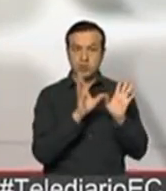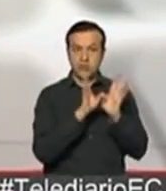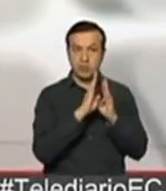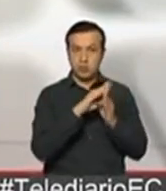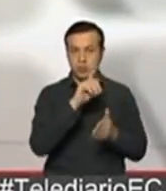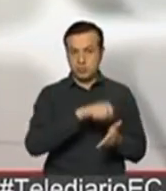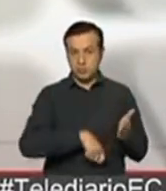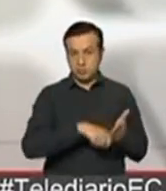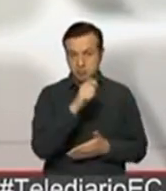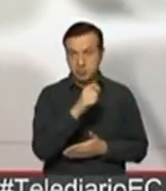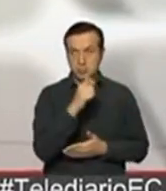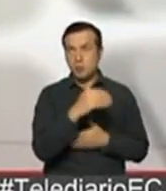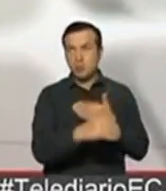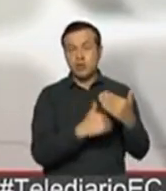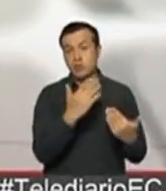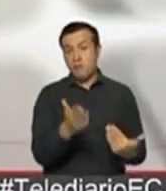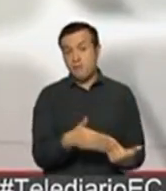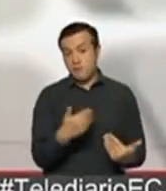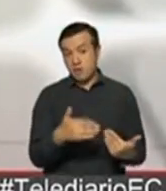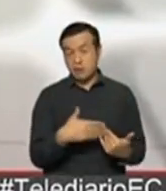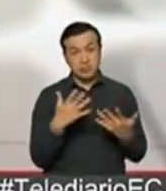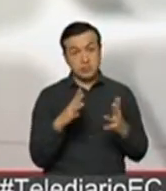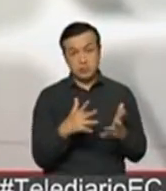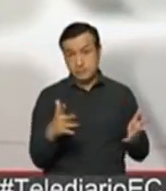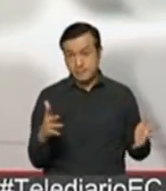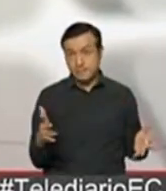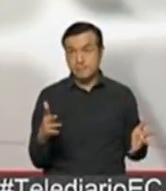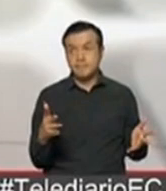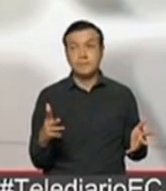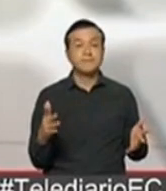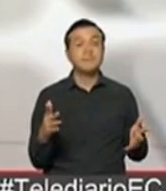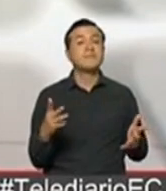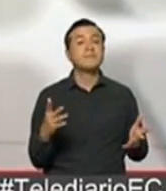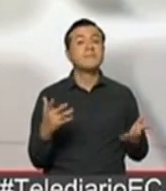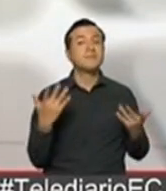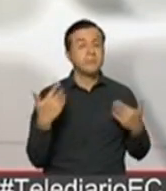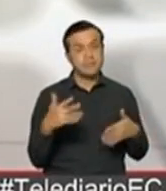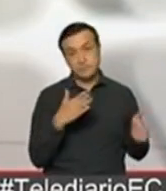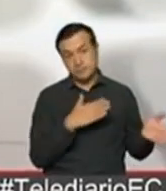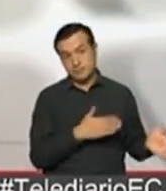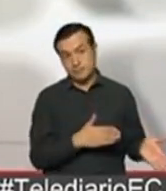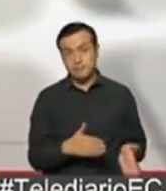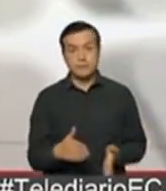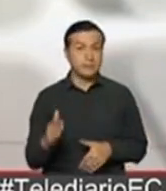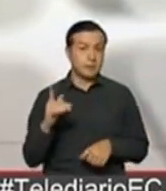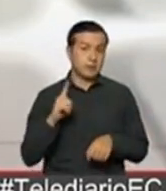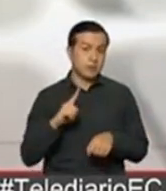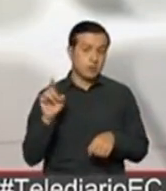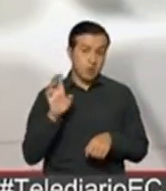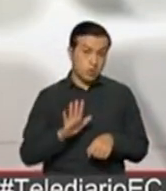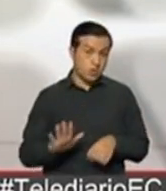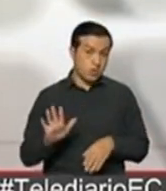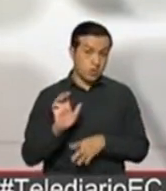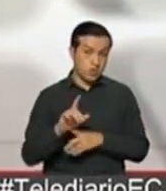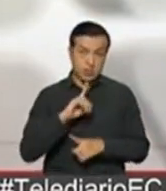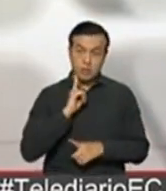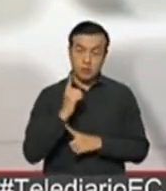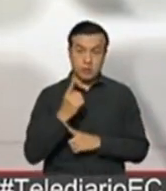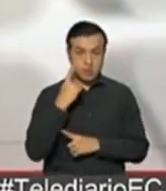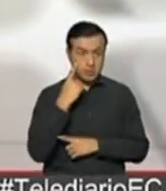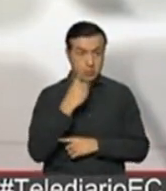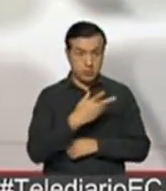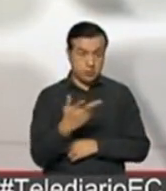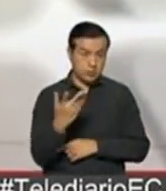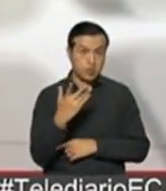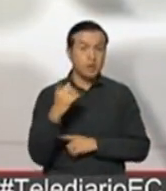nacional entonces no es un proceso sencillo y obviamente lo que se ha ganado en todo este periodo en el país que es tener